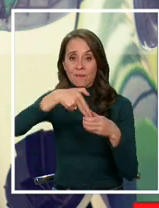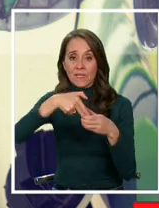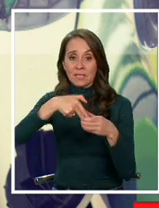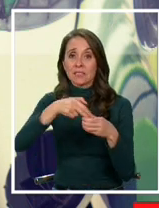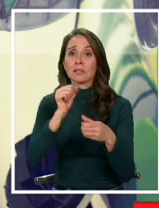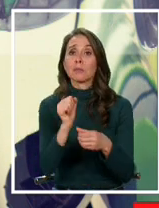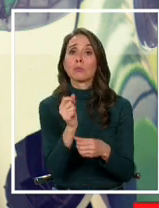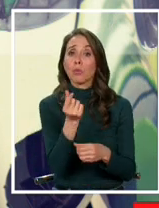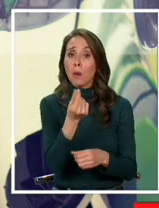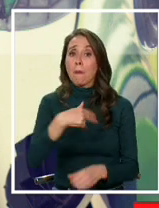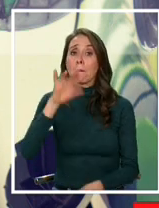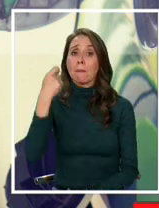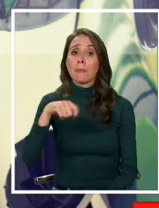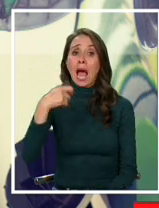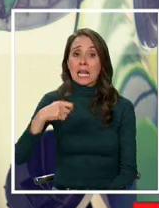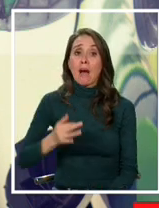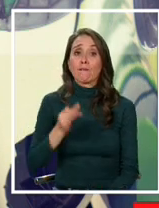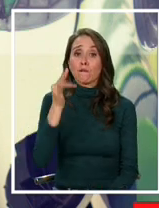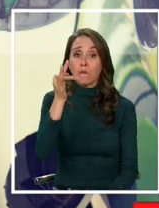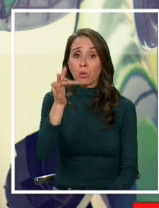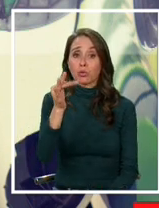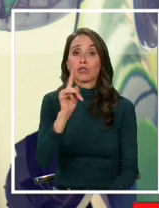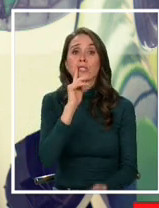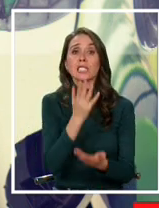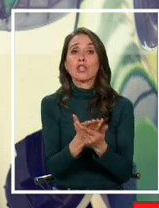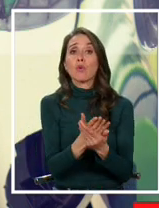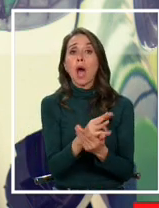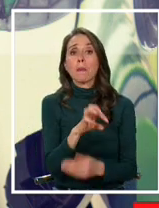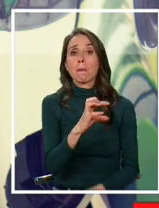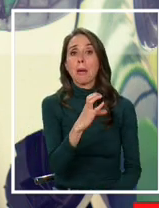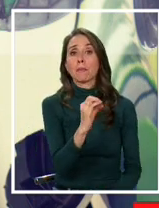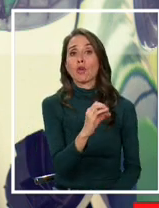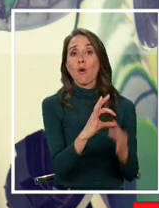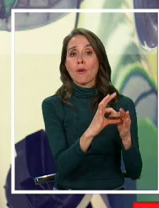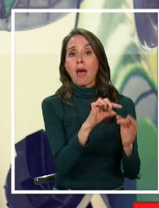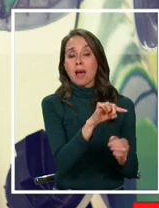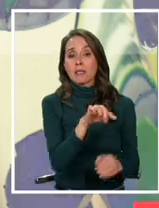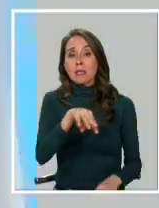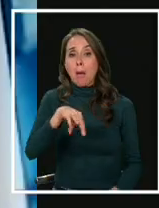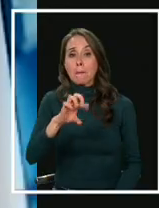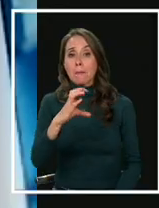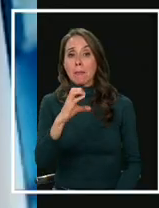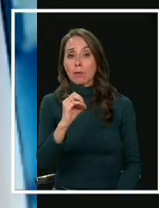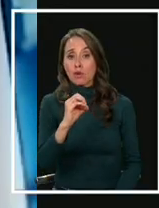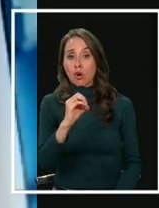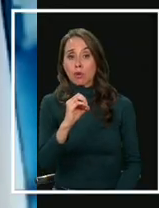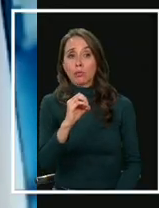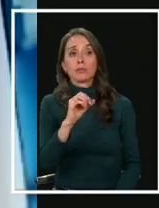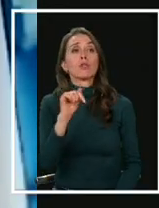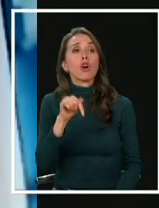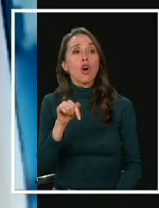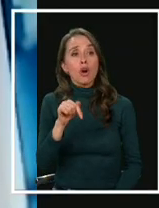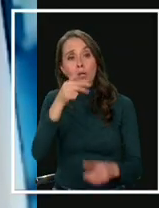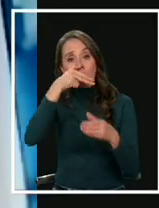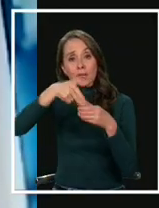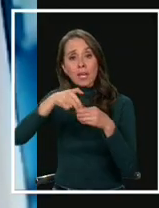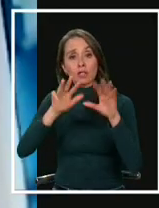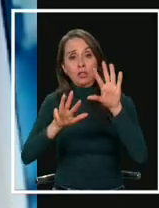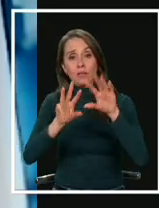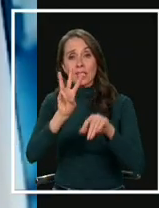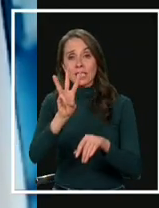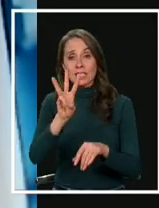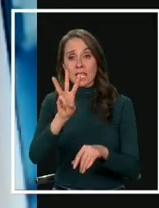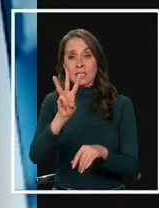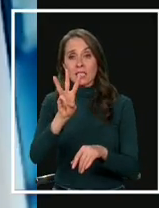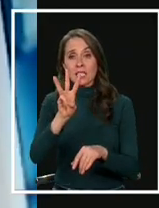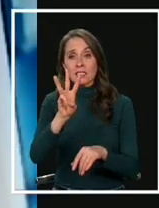podría ser aún más cara Si no existiera el mepco si es que no existiese el mepco estamos hablando hoy para la gasolina 93 que